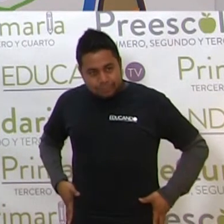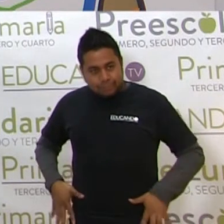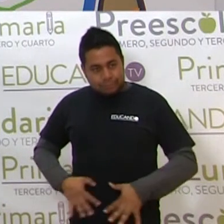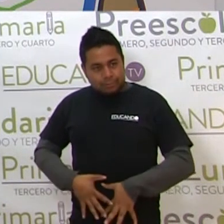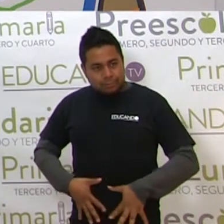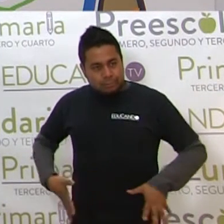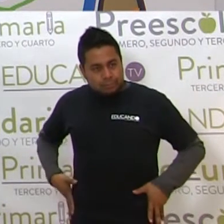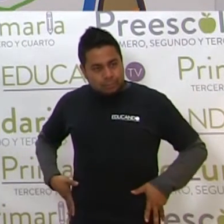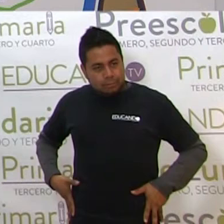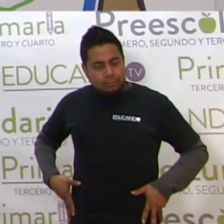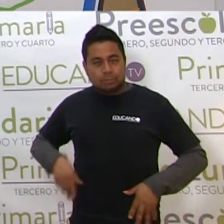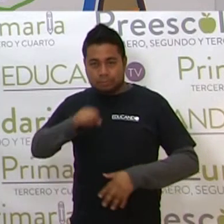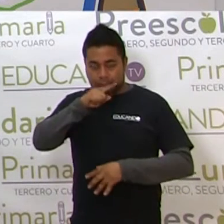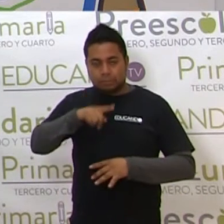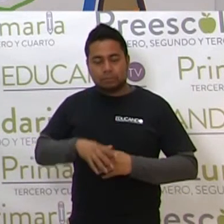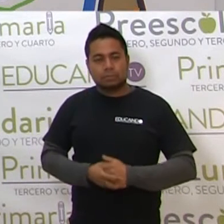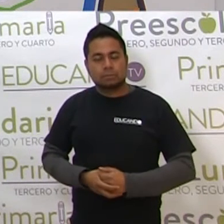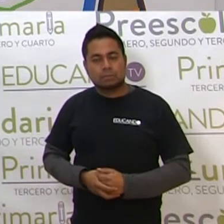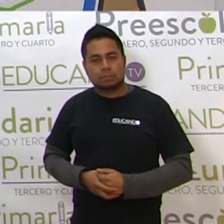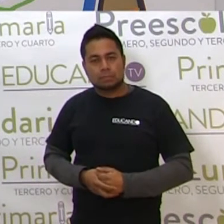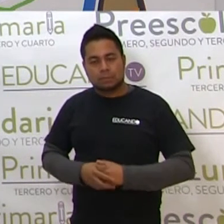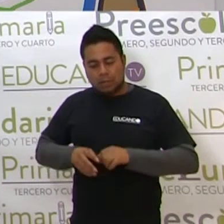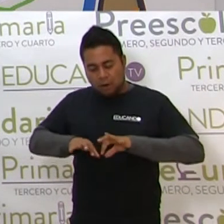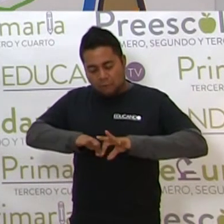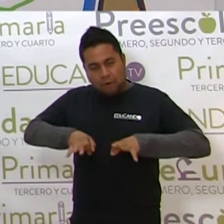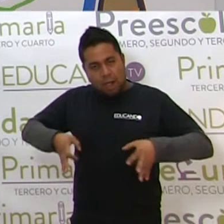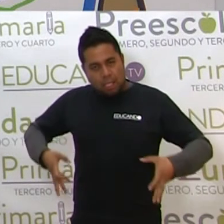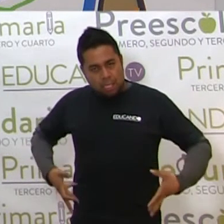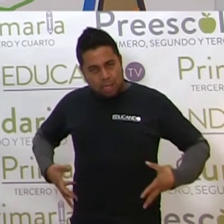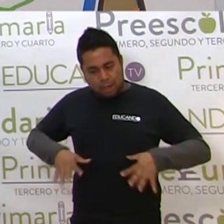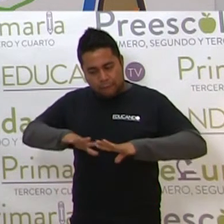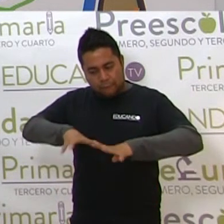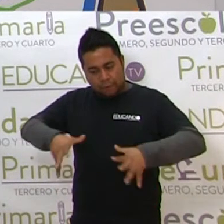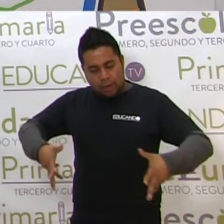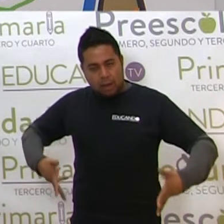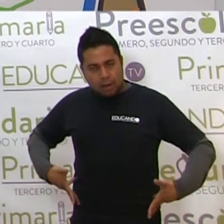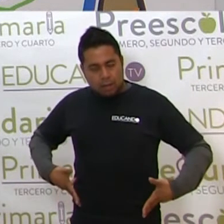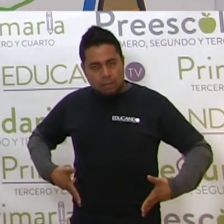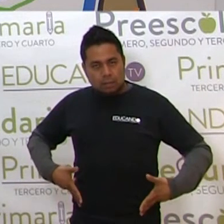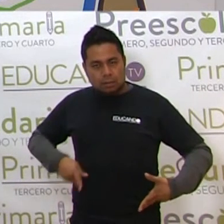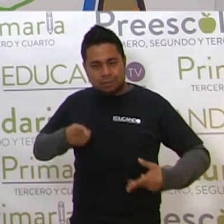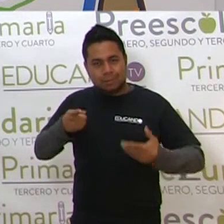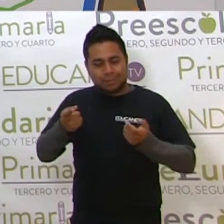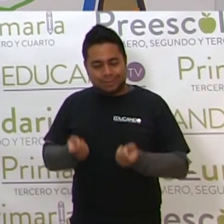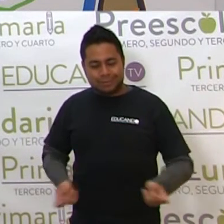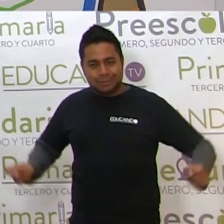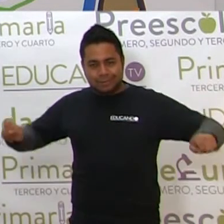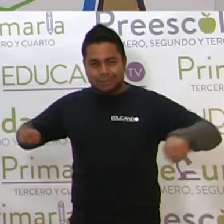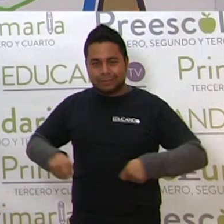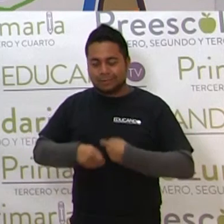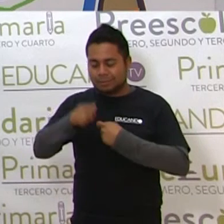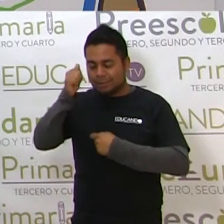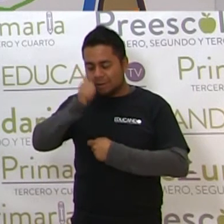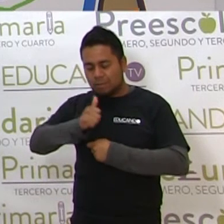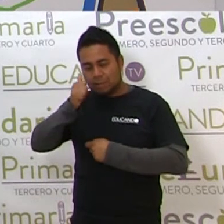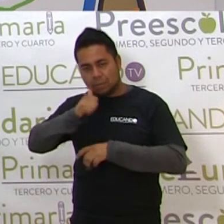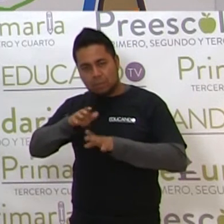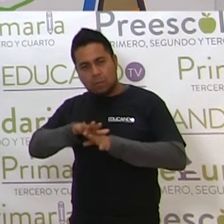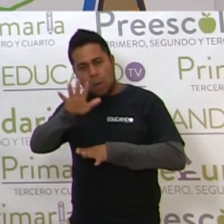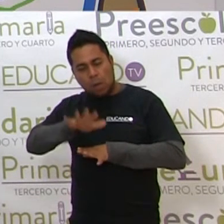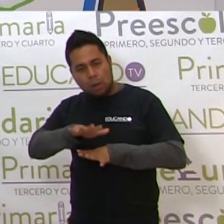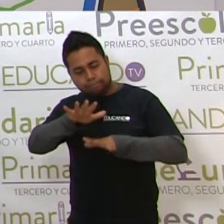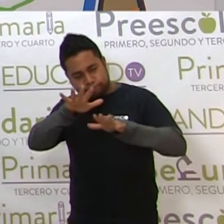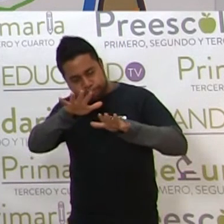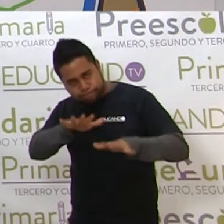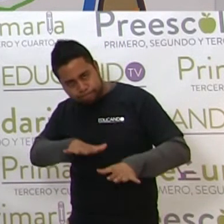refajo este y su falda y el jarabe mige es ceremonioso